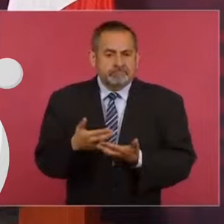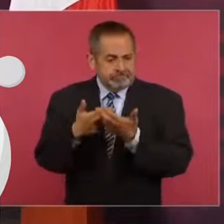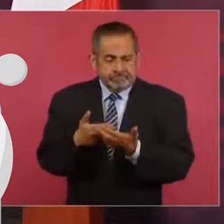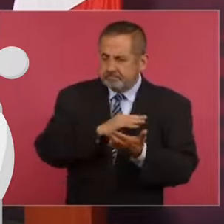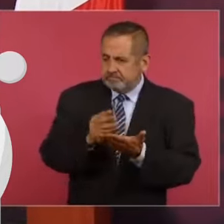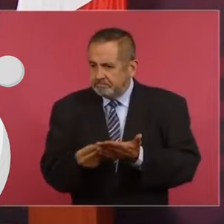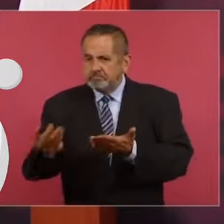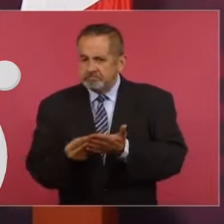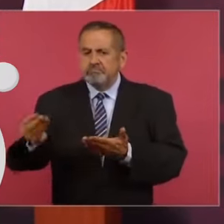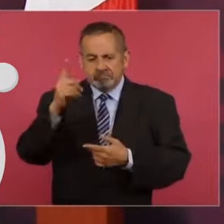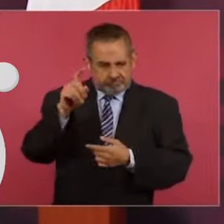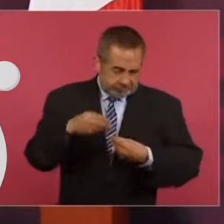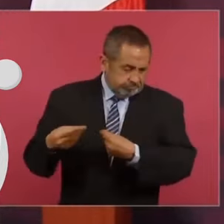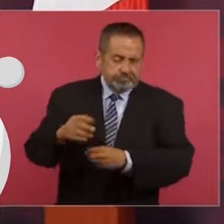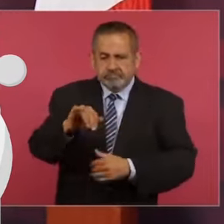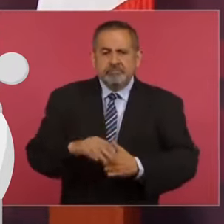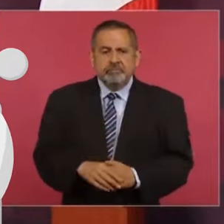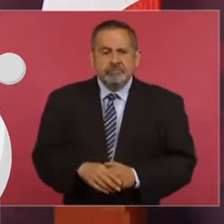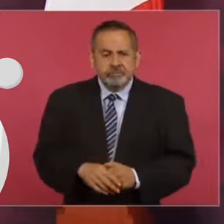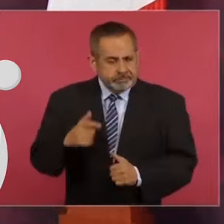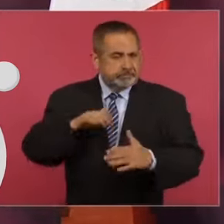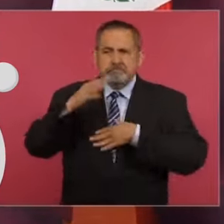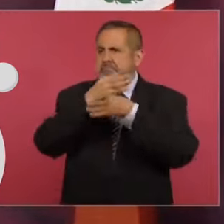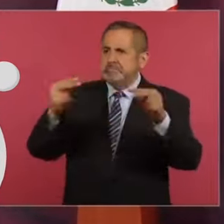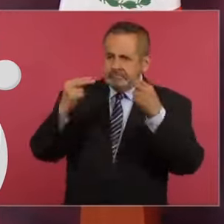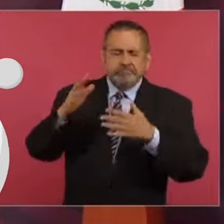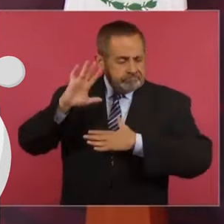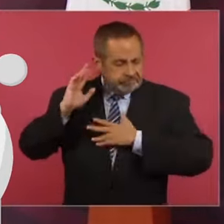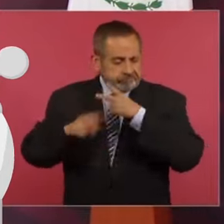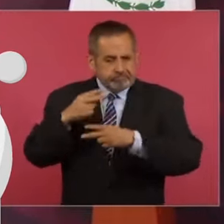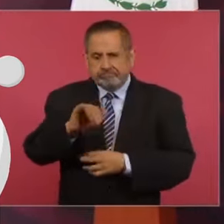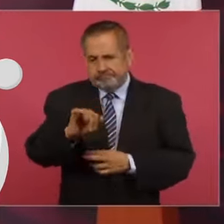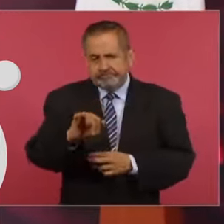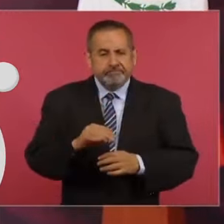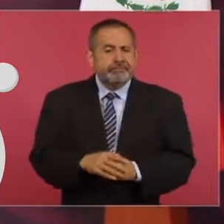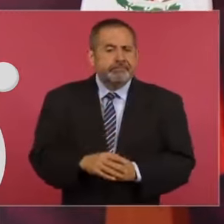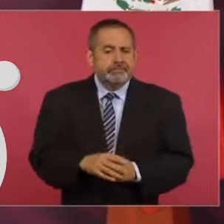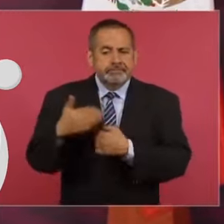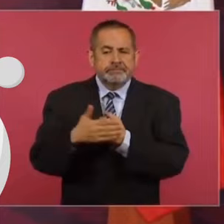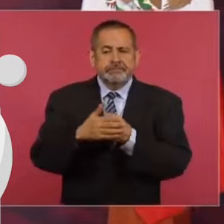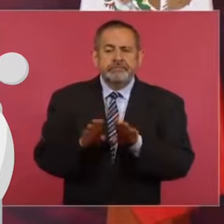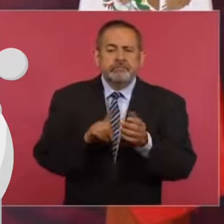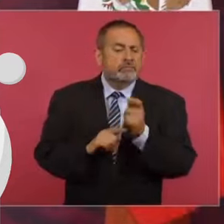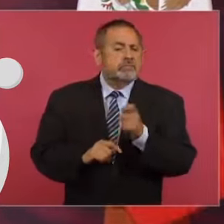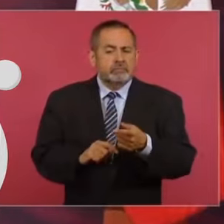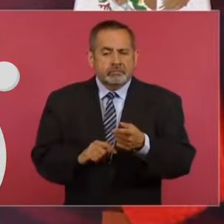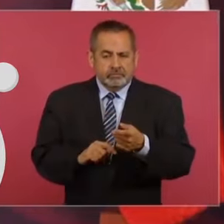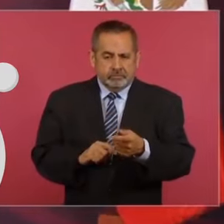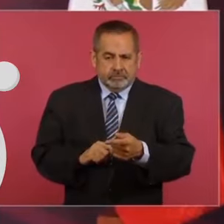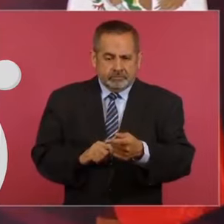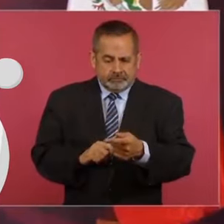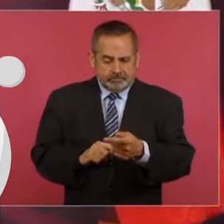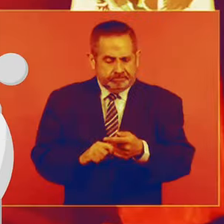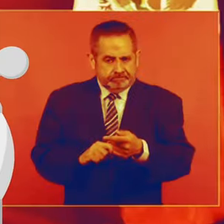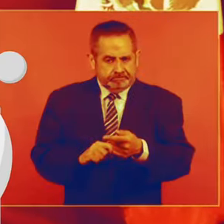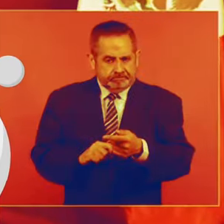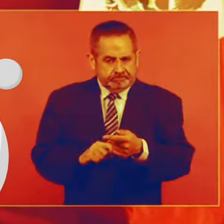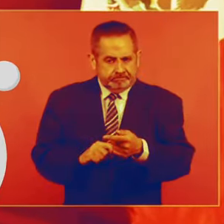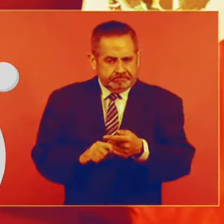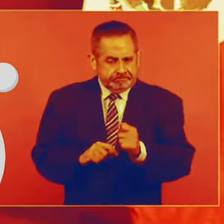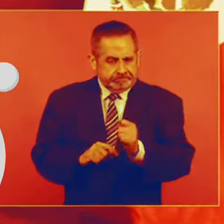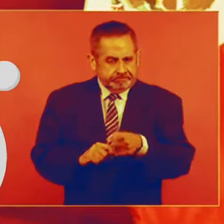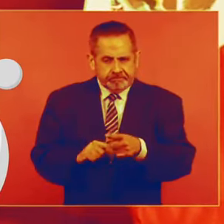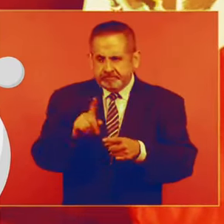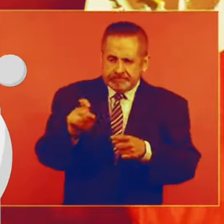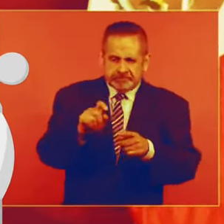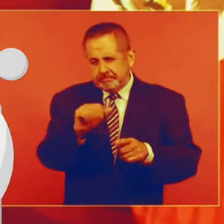excedentes. Y hice el compromiso público de que se van a llevar de entrada